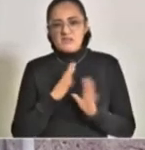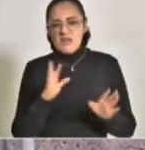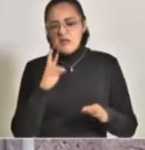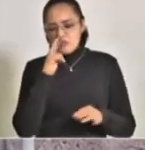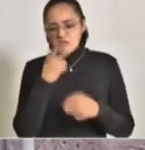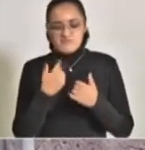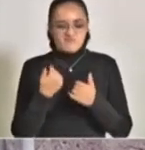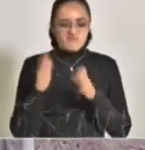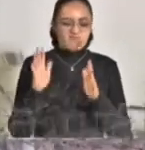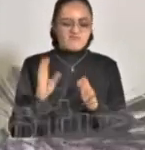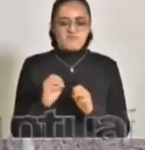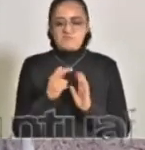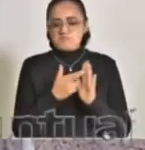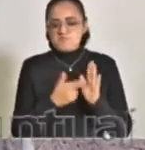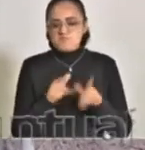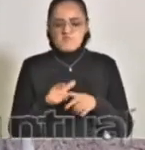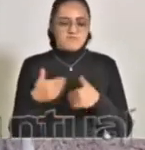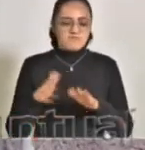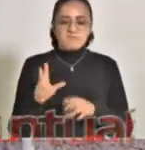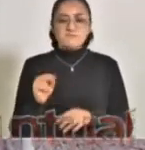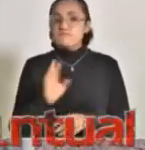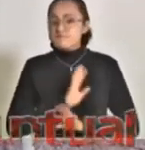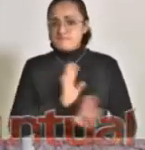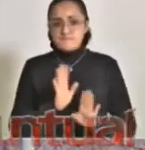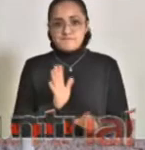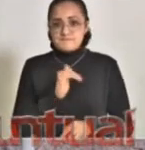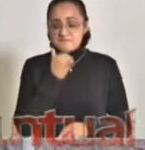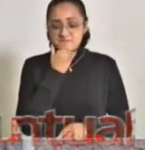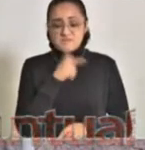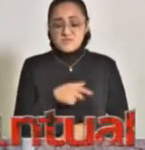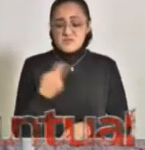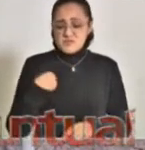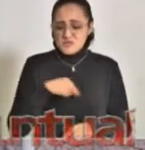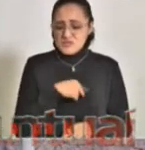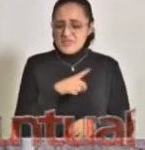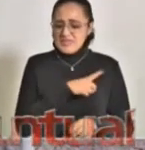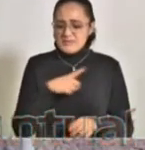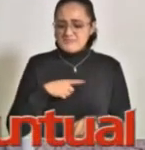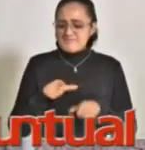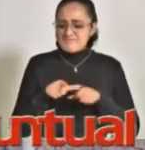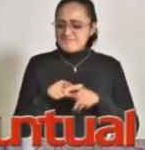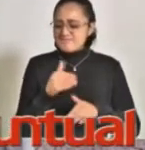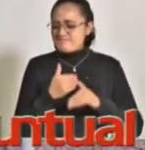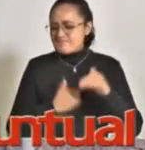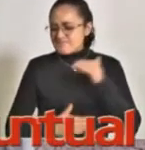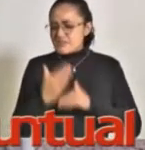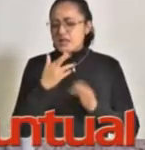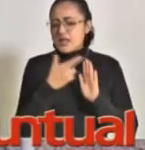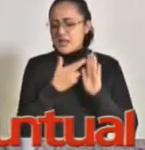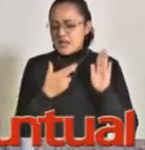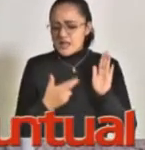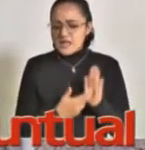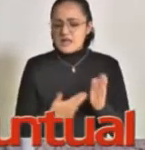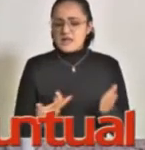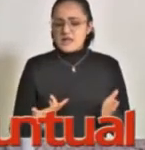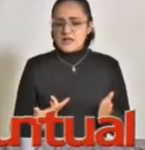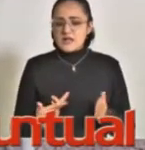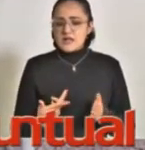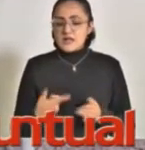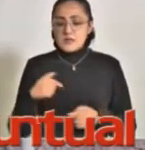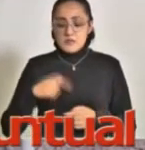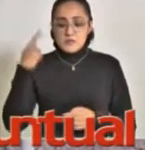nosotros, Puebla tiene que seguir por un plazo más en